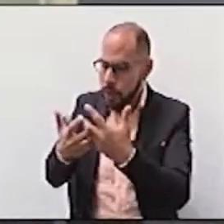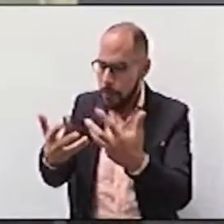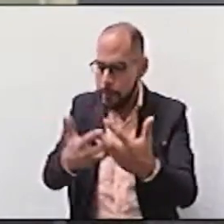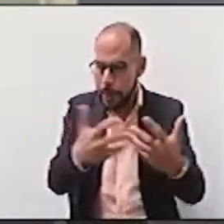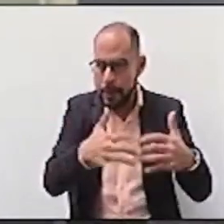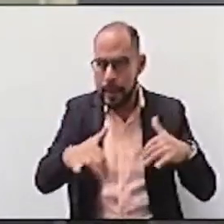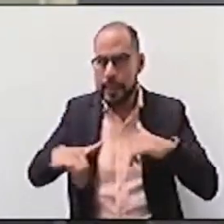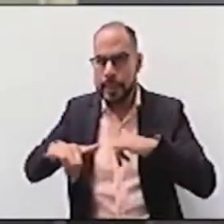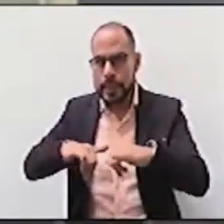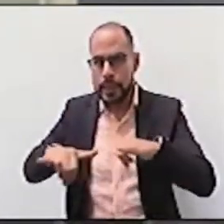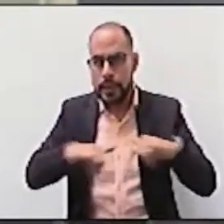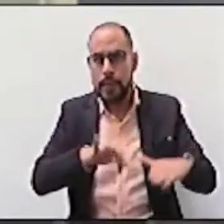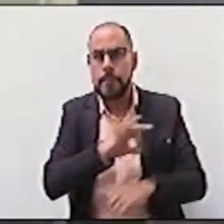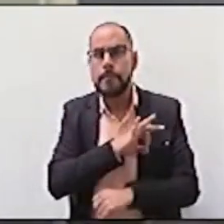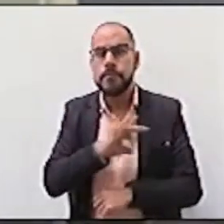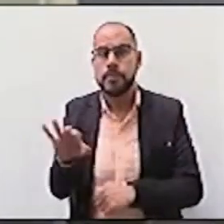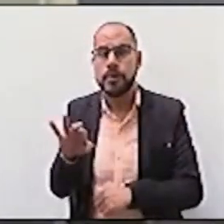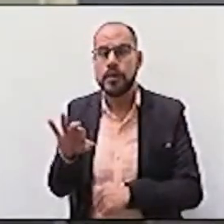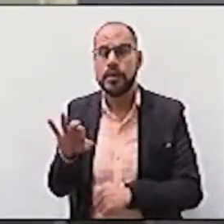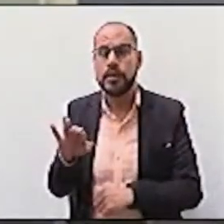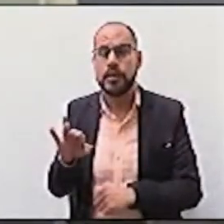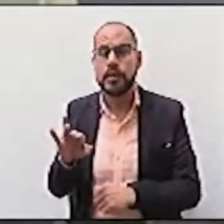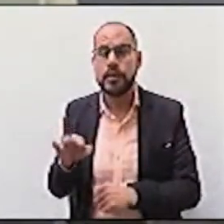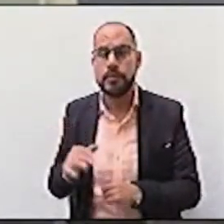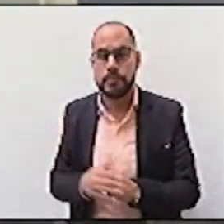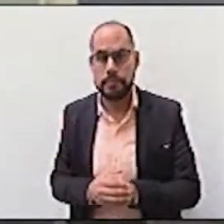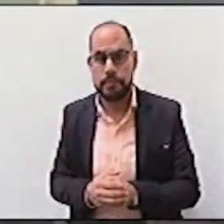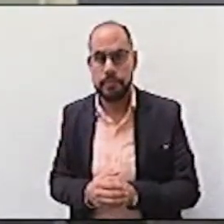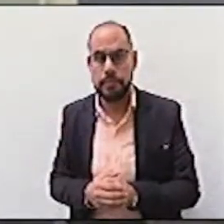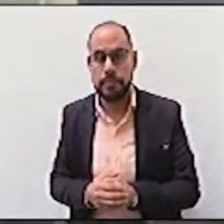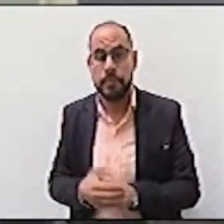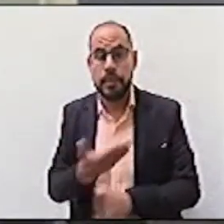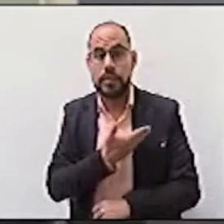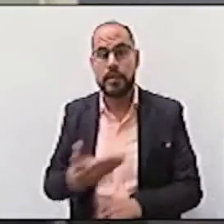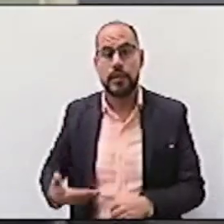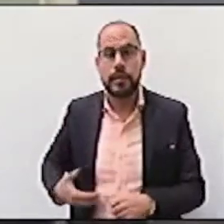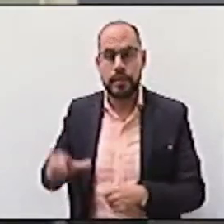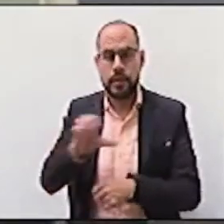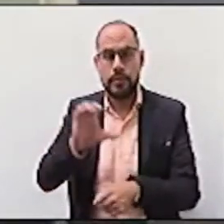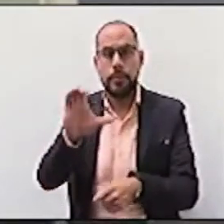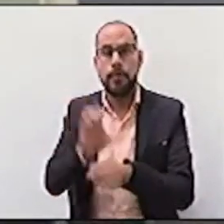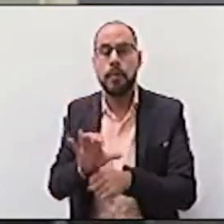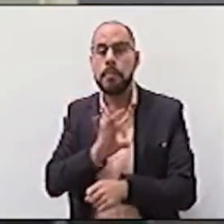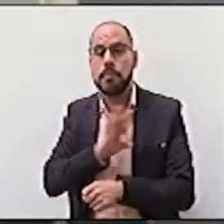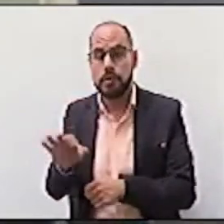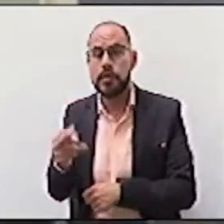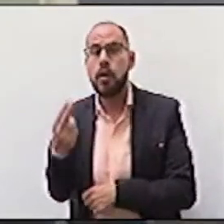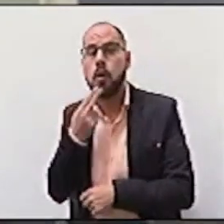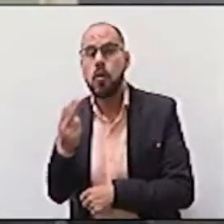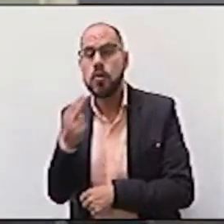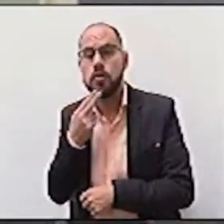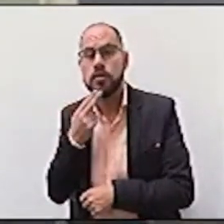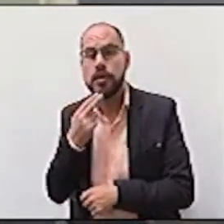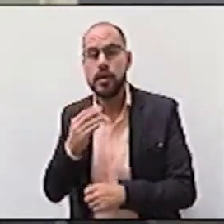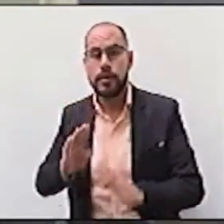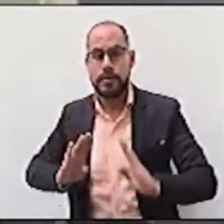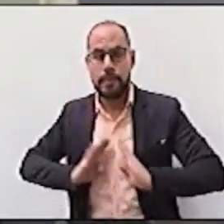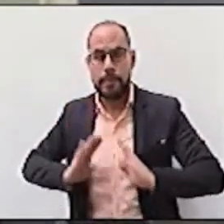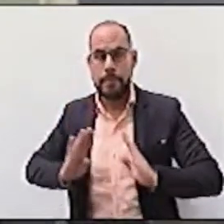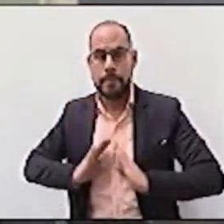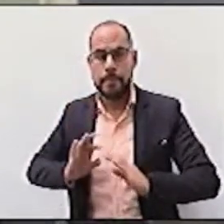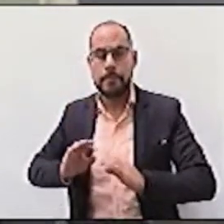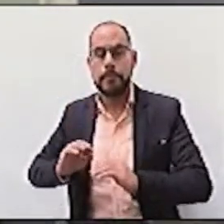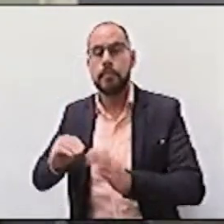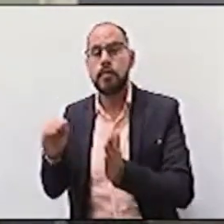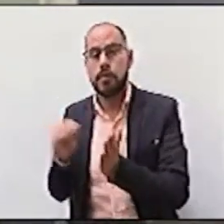podrá actuar. El presidente de la República podrá disponer de la Fuerza Armada Permanente en